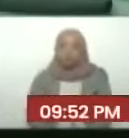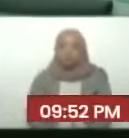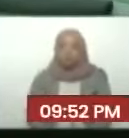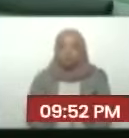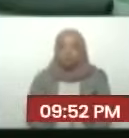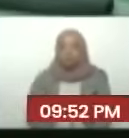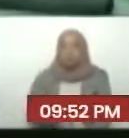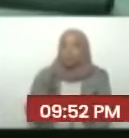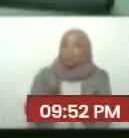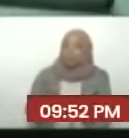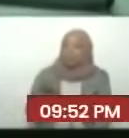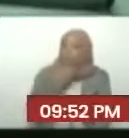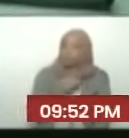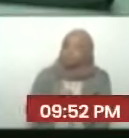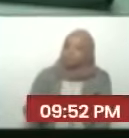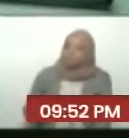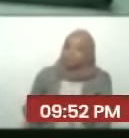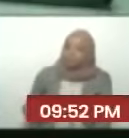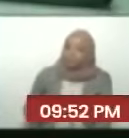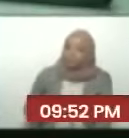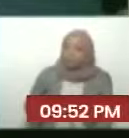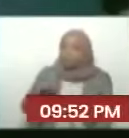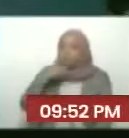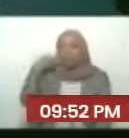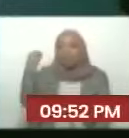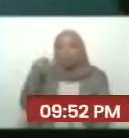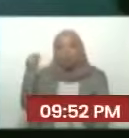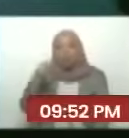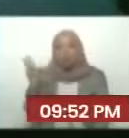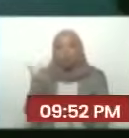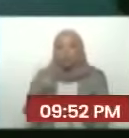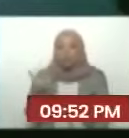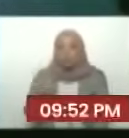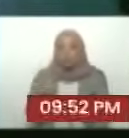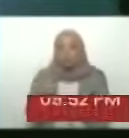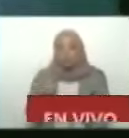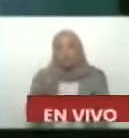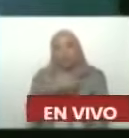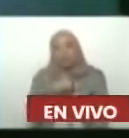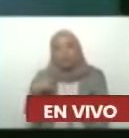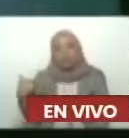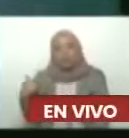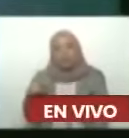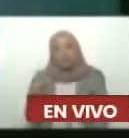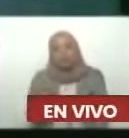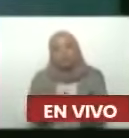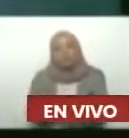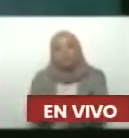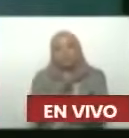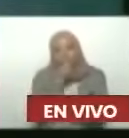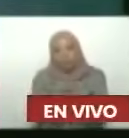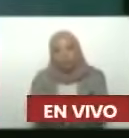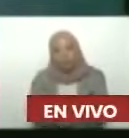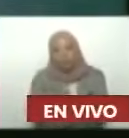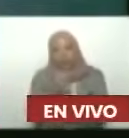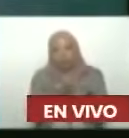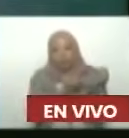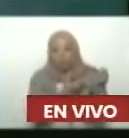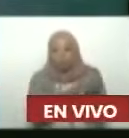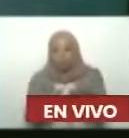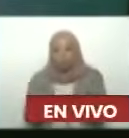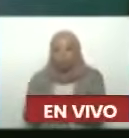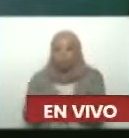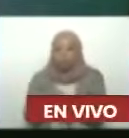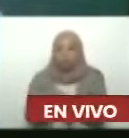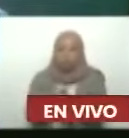la verdad, presidente, es un orgullo máximo estar acá. Queremos decir que bueno, la hospitalidad